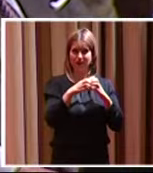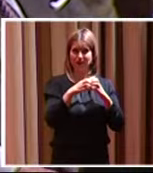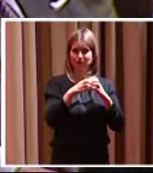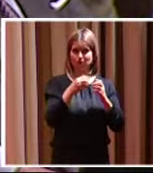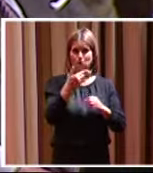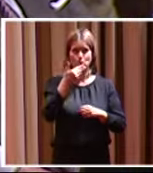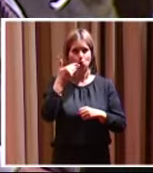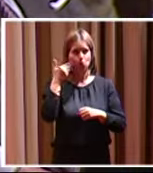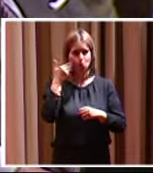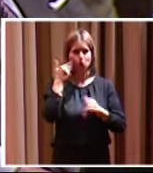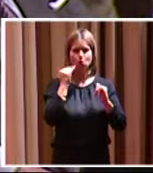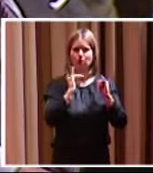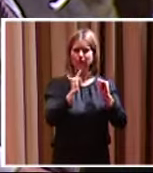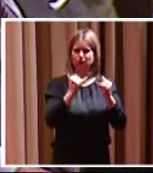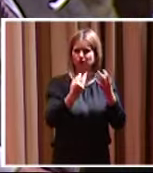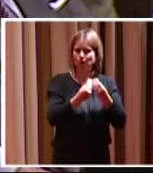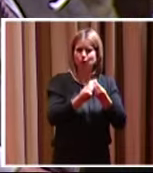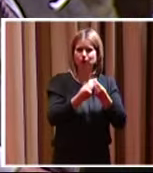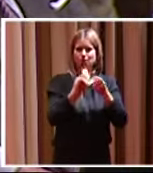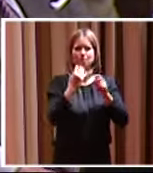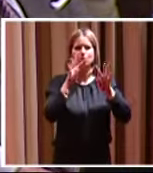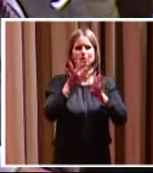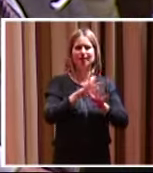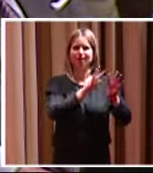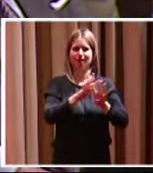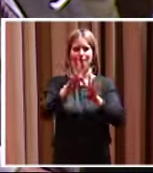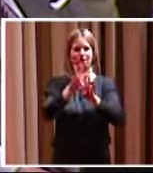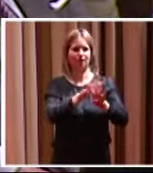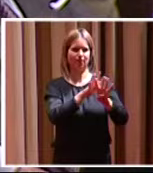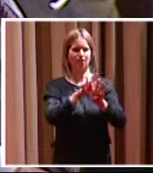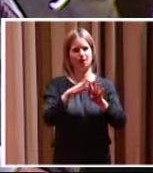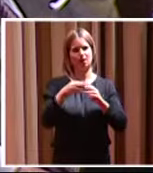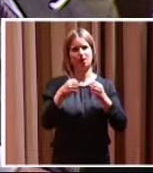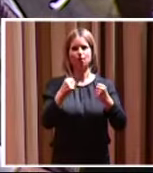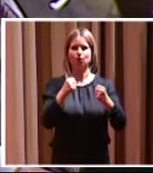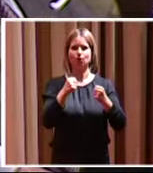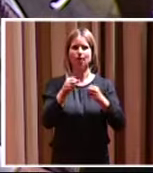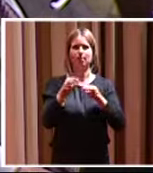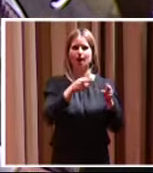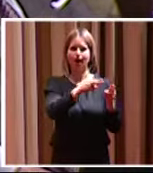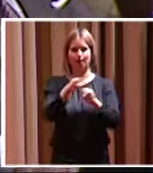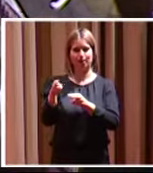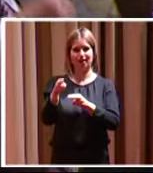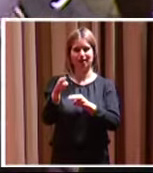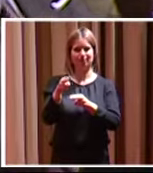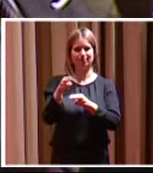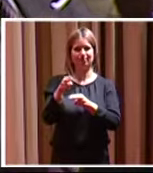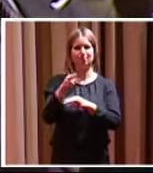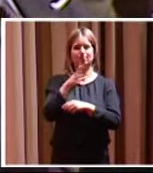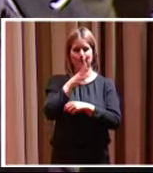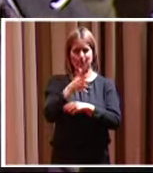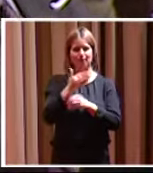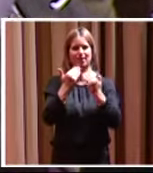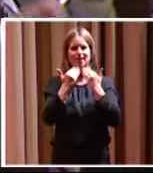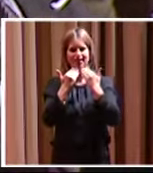con orgullo, y lo hicimos juntos, del desfile de las Fuerzas Armadas, de nuestras Fuerzas Armadas, en gran parte se